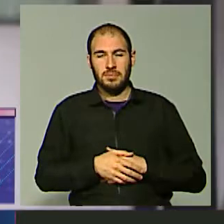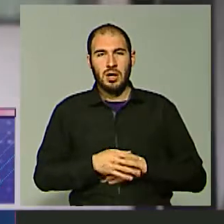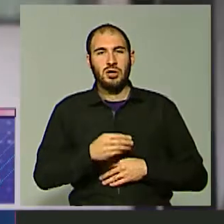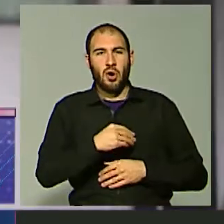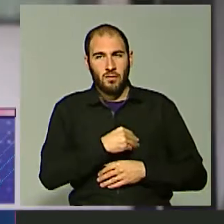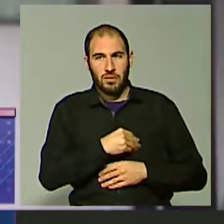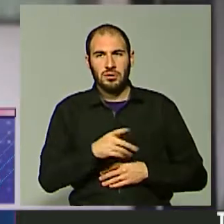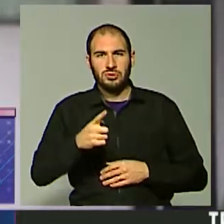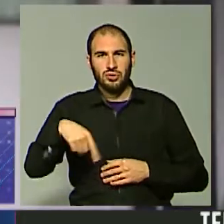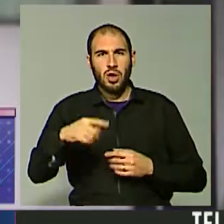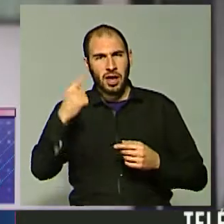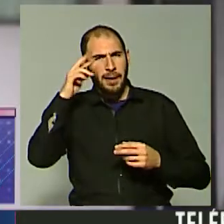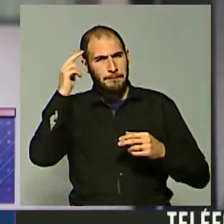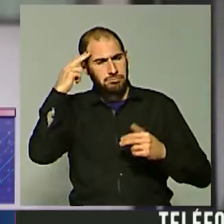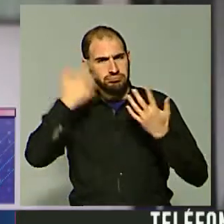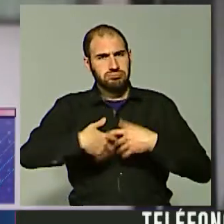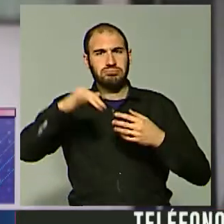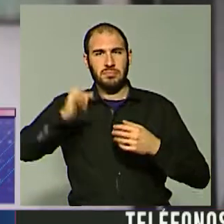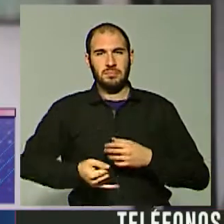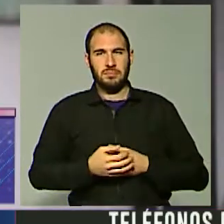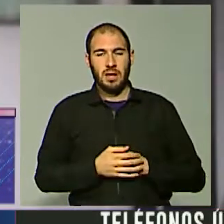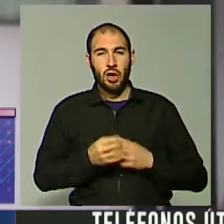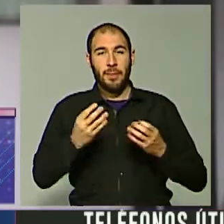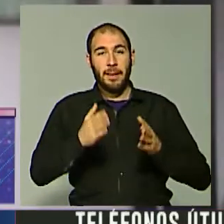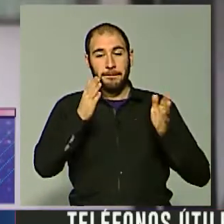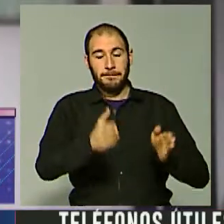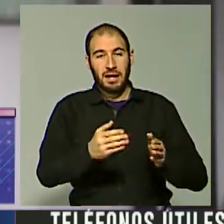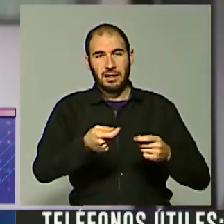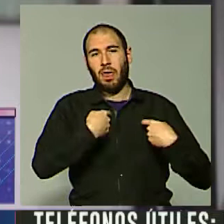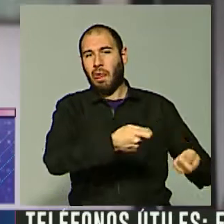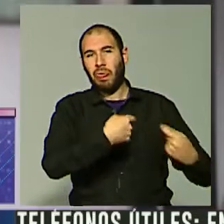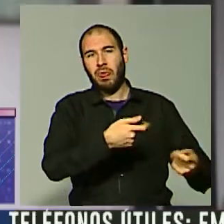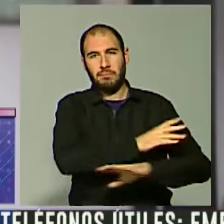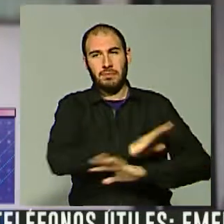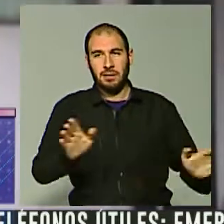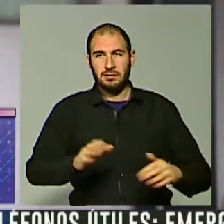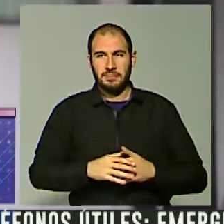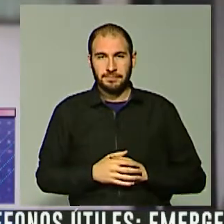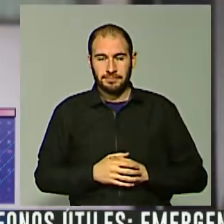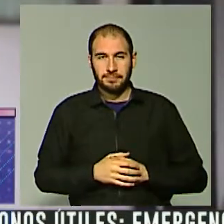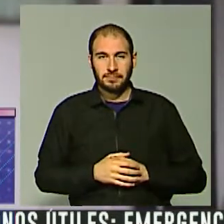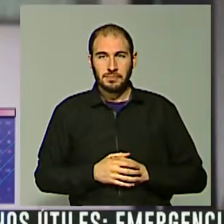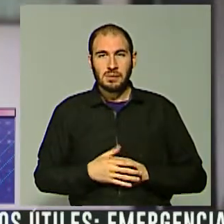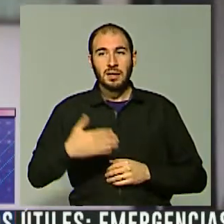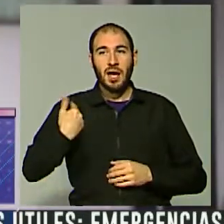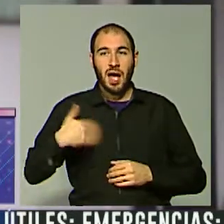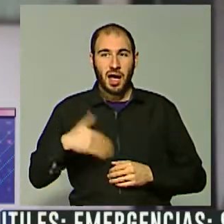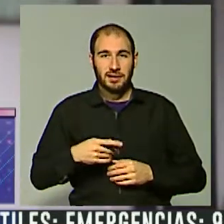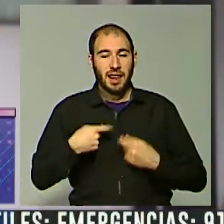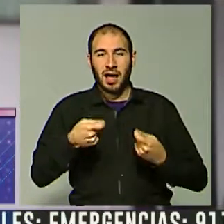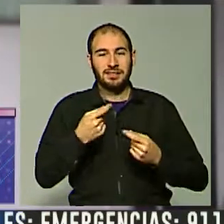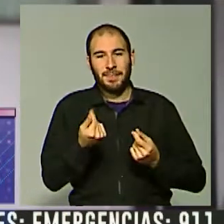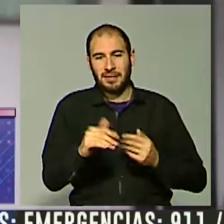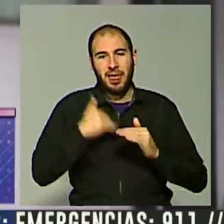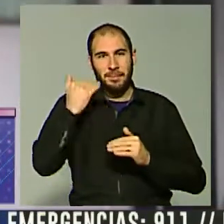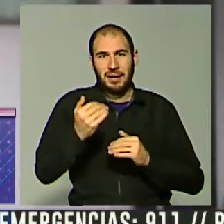Confío en que van a actuar de manera racional, porque la etapa del despilfarro se terminó. La Argentina no puede gastar más